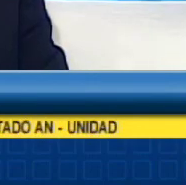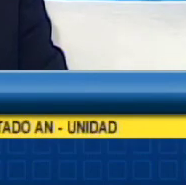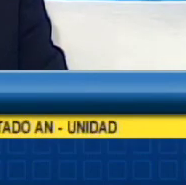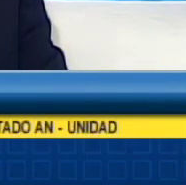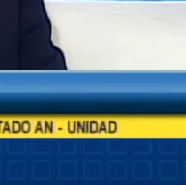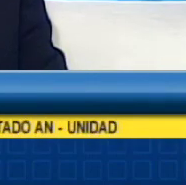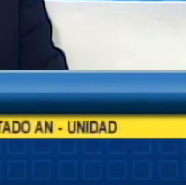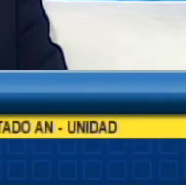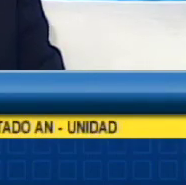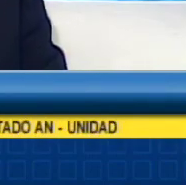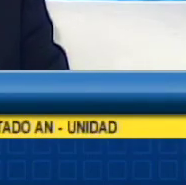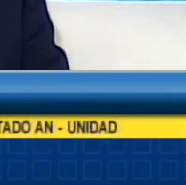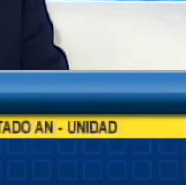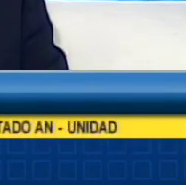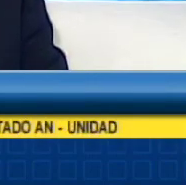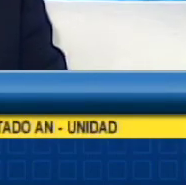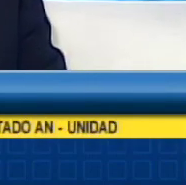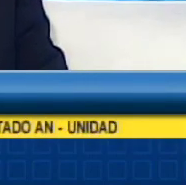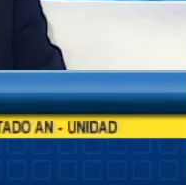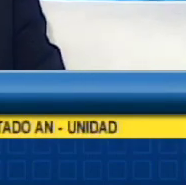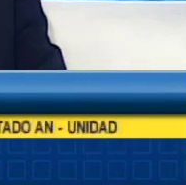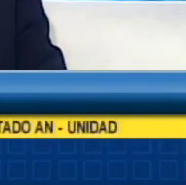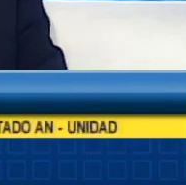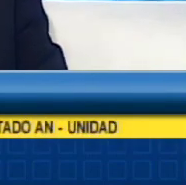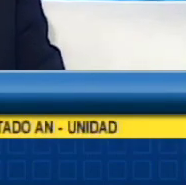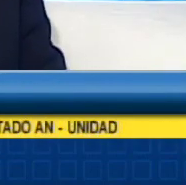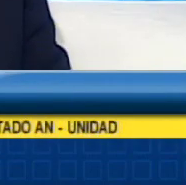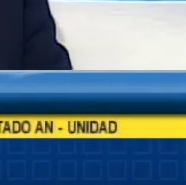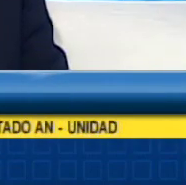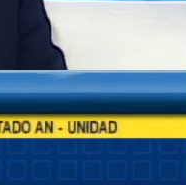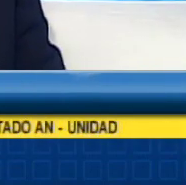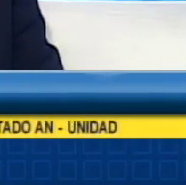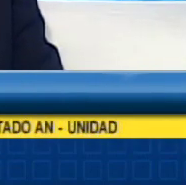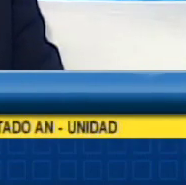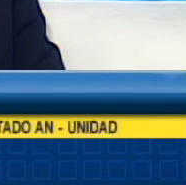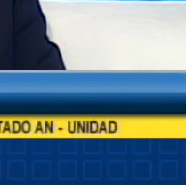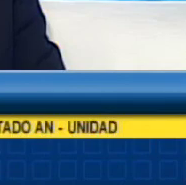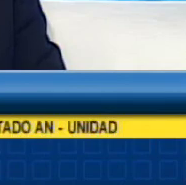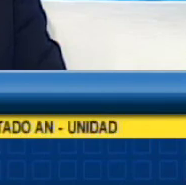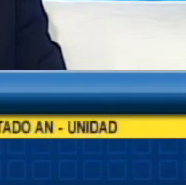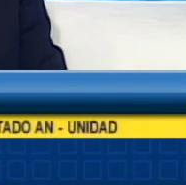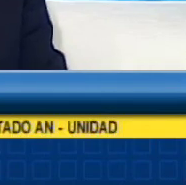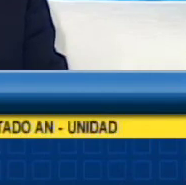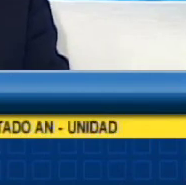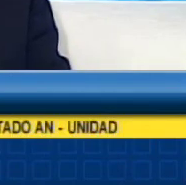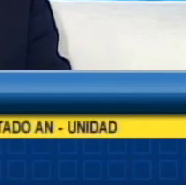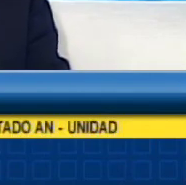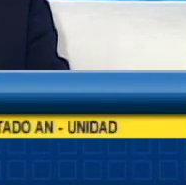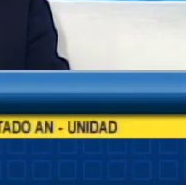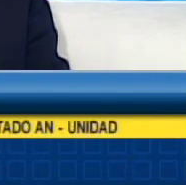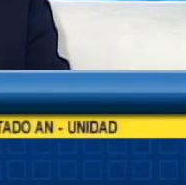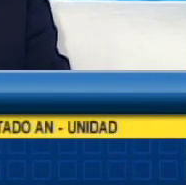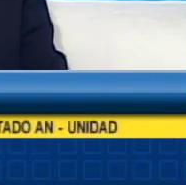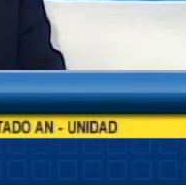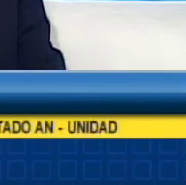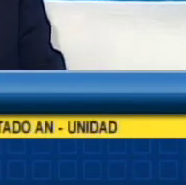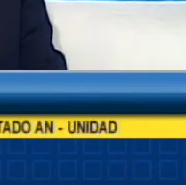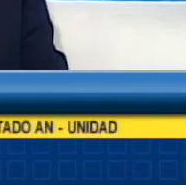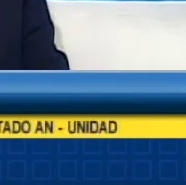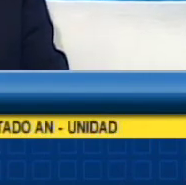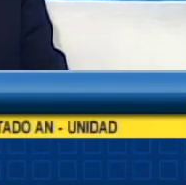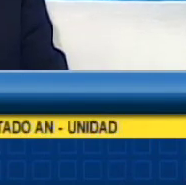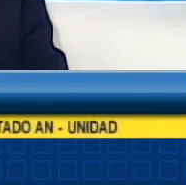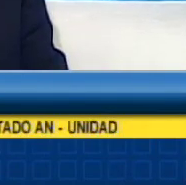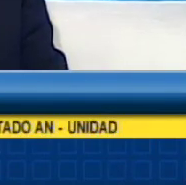menos telenovelas es menos empleo venezolano, menos producción venezolana. Las novelas eran tan importantes, Eduardo, que en un momento